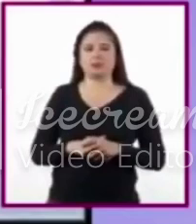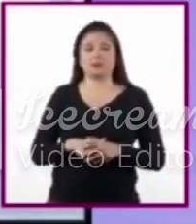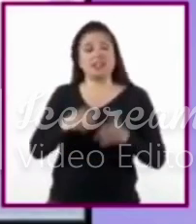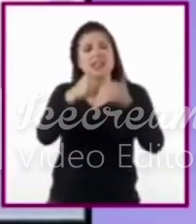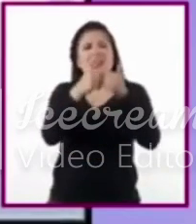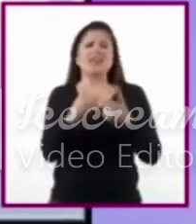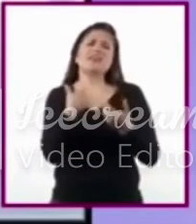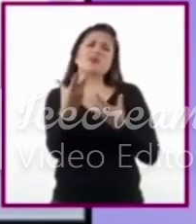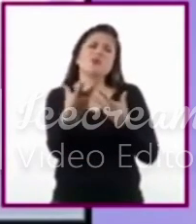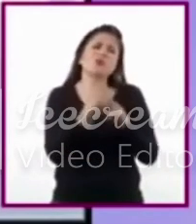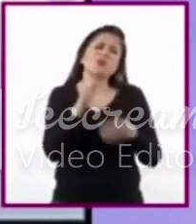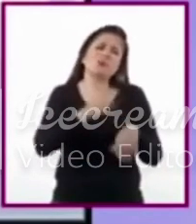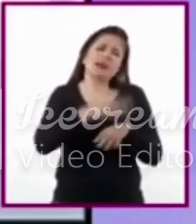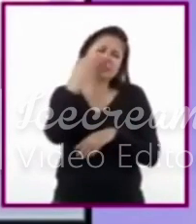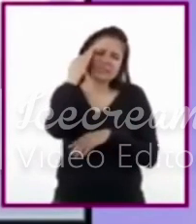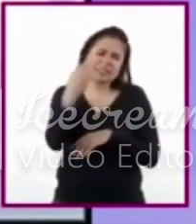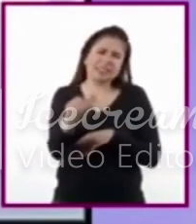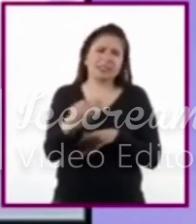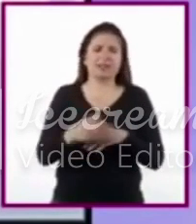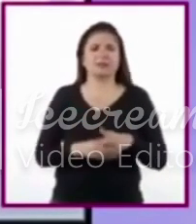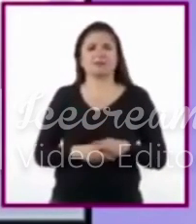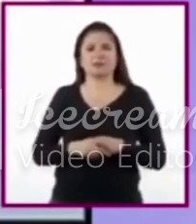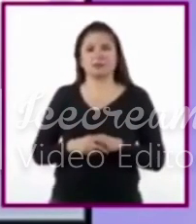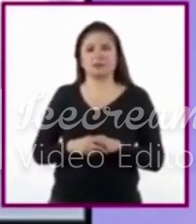Quédate conmigo más tiempo.